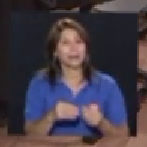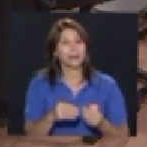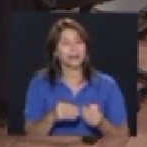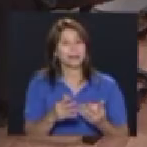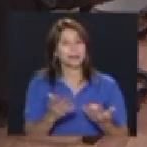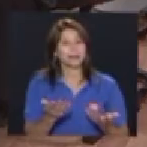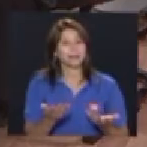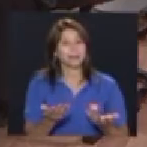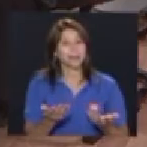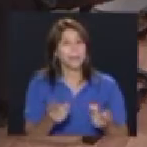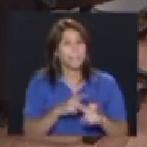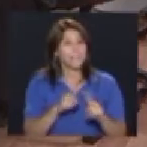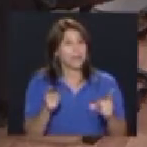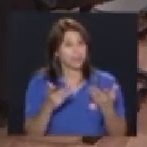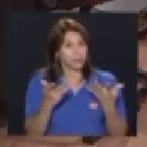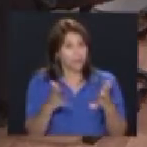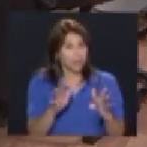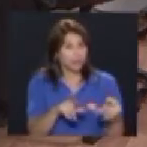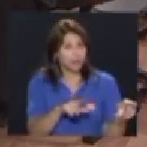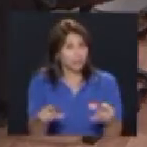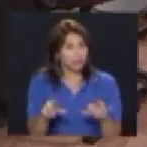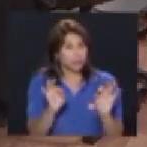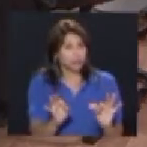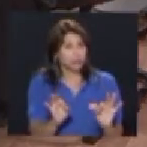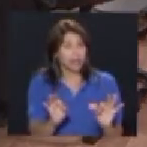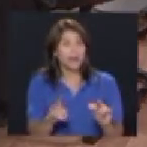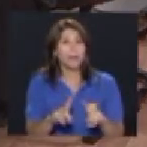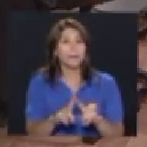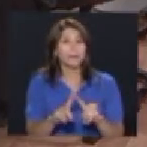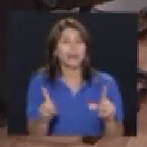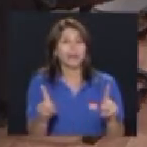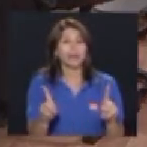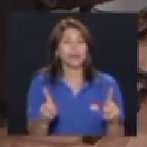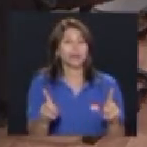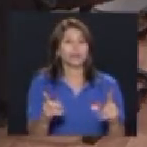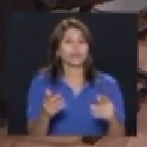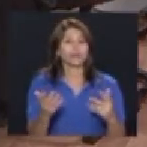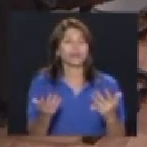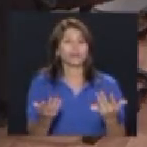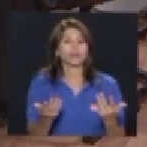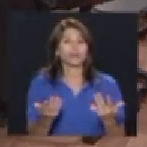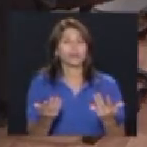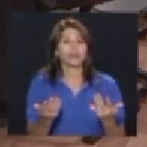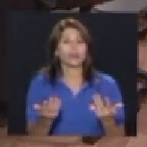No ha habido alumbramiento, ya está gestado, Correcto. pero más bien un poco,